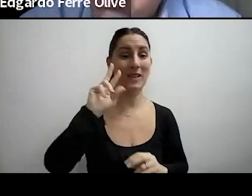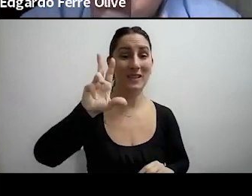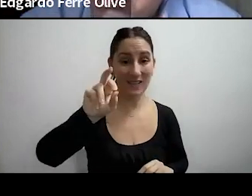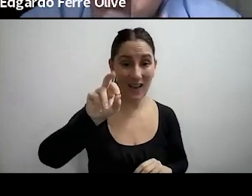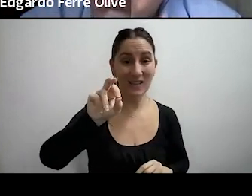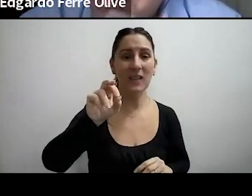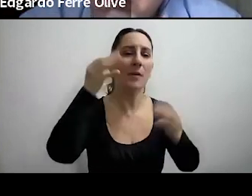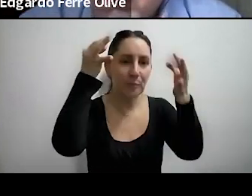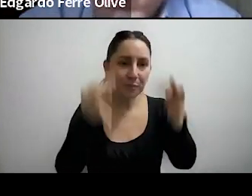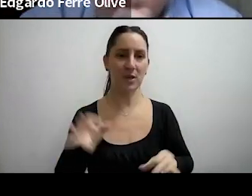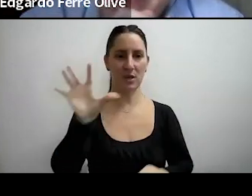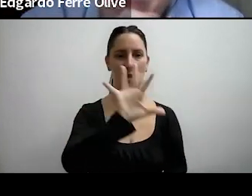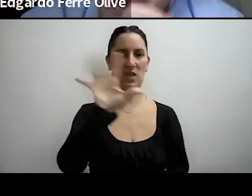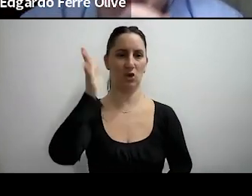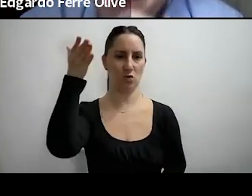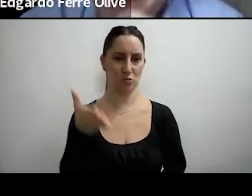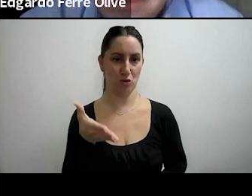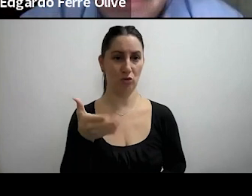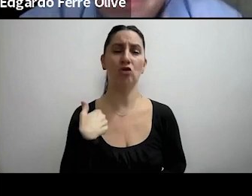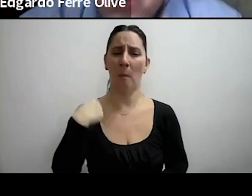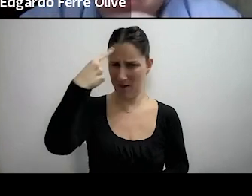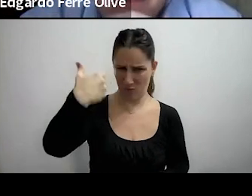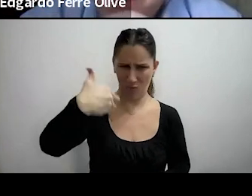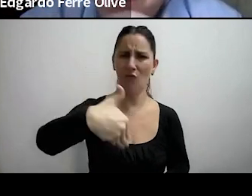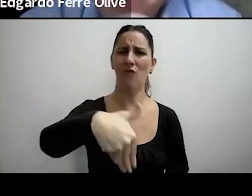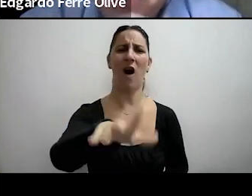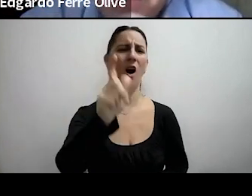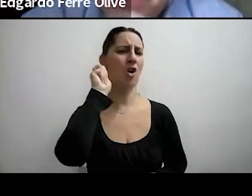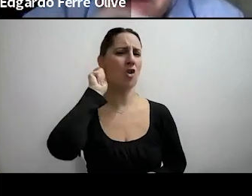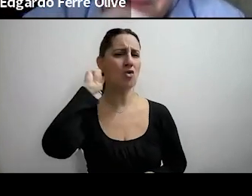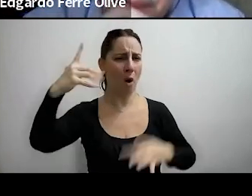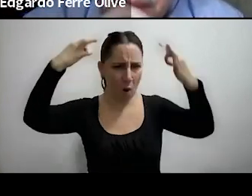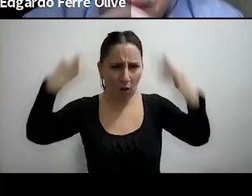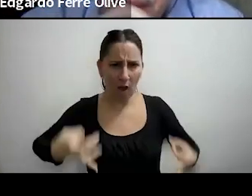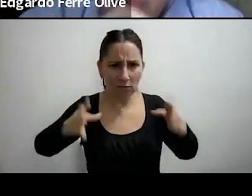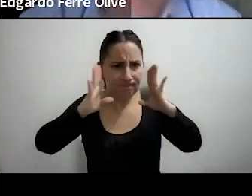55%. Yo creo que lo van a lograr, se pusieron totalmente las pilas para lograr.